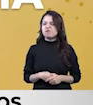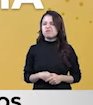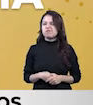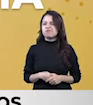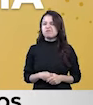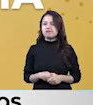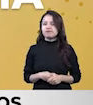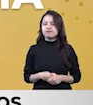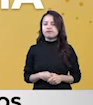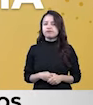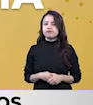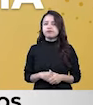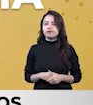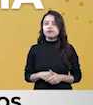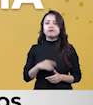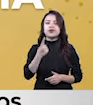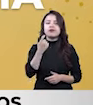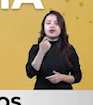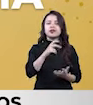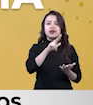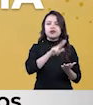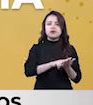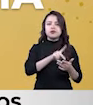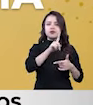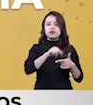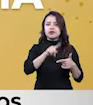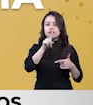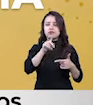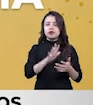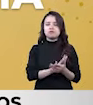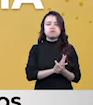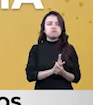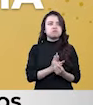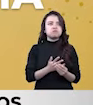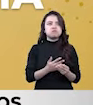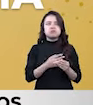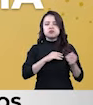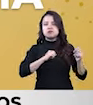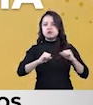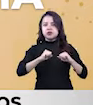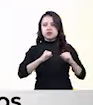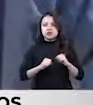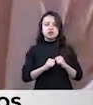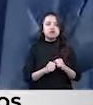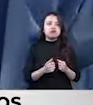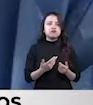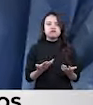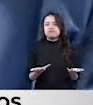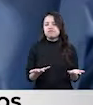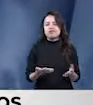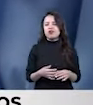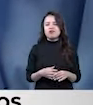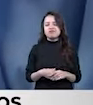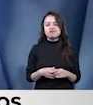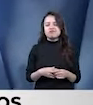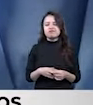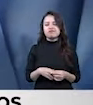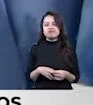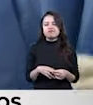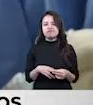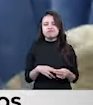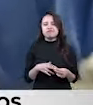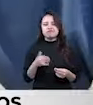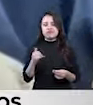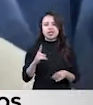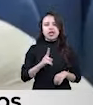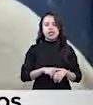posible una vez se contara con la aprobación del INVIMA. Tocamos todas las puertas, pero pues estábamos ya contra el